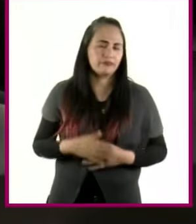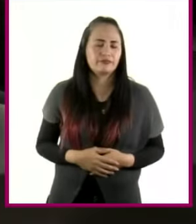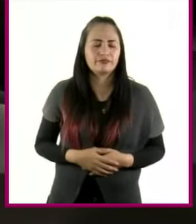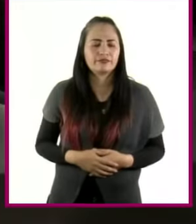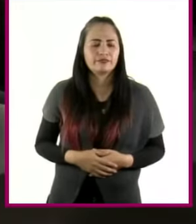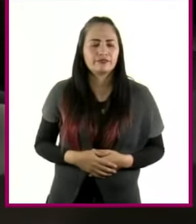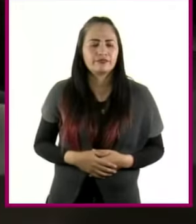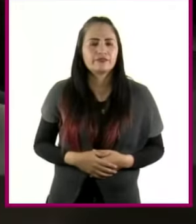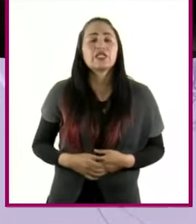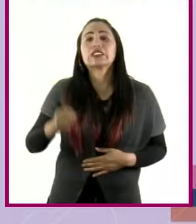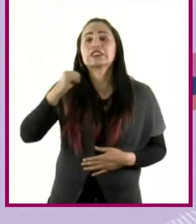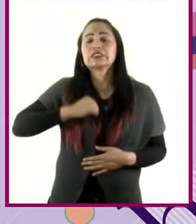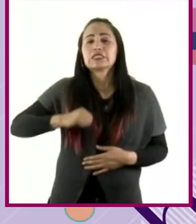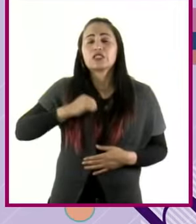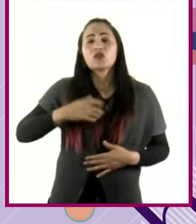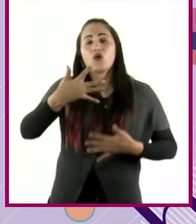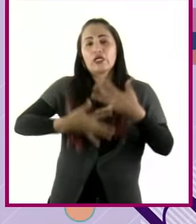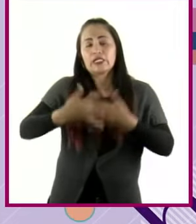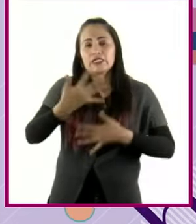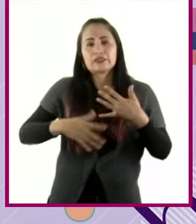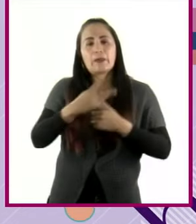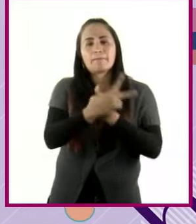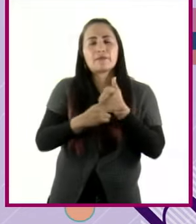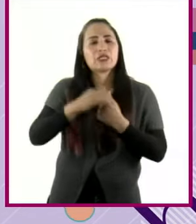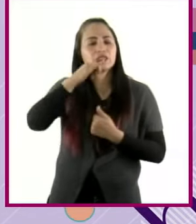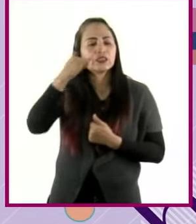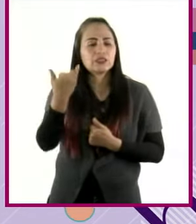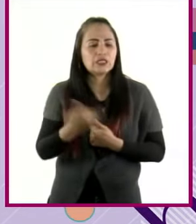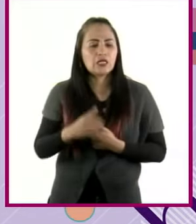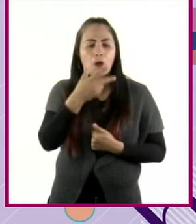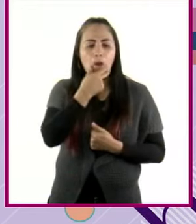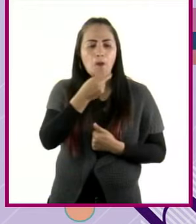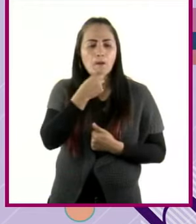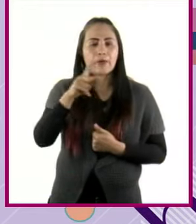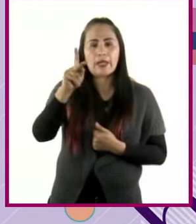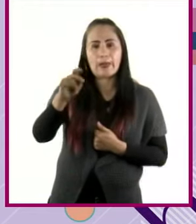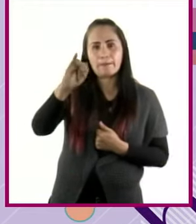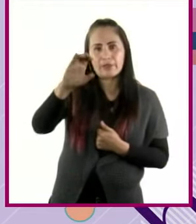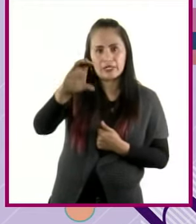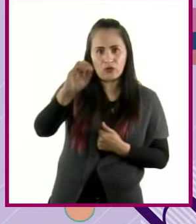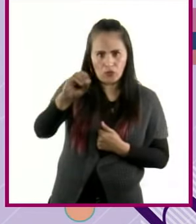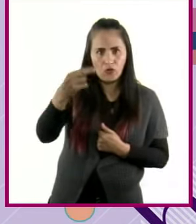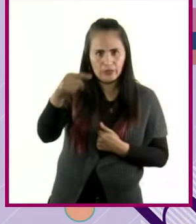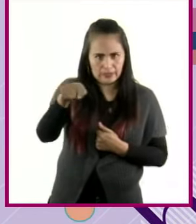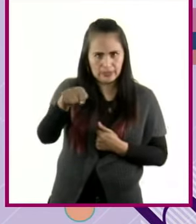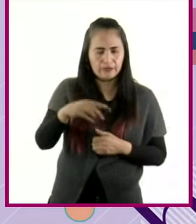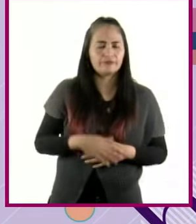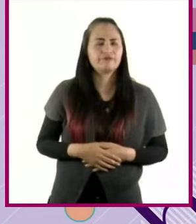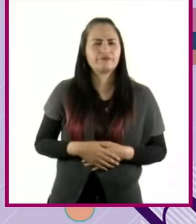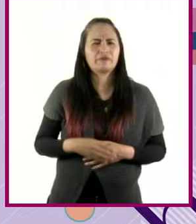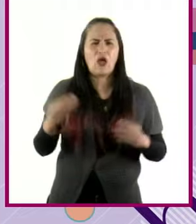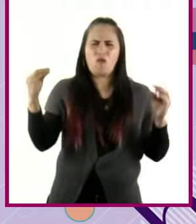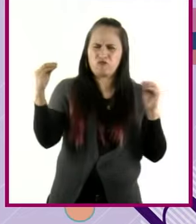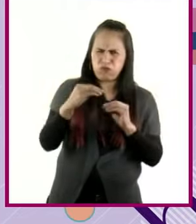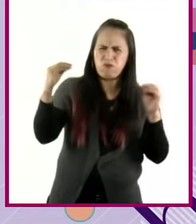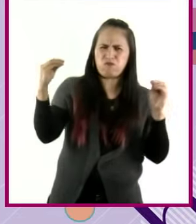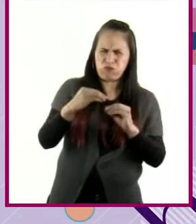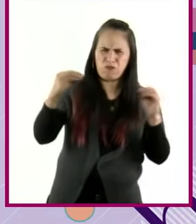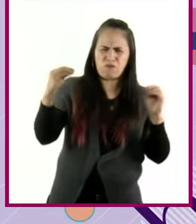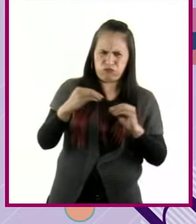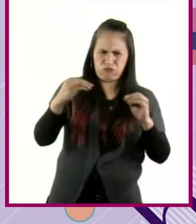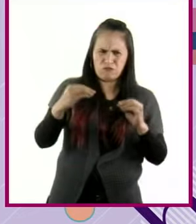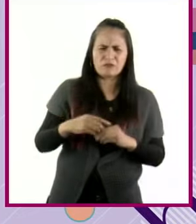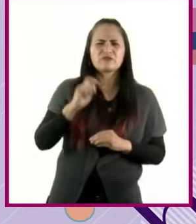A finales del siglo XV en Italia, el joven Pico de la Mirandola planeaba llevar a cabo una disputa pública en